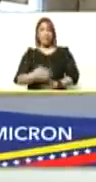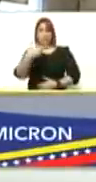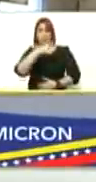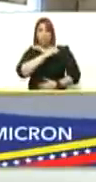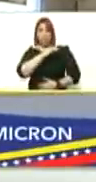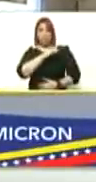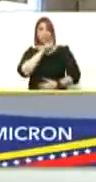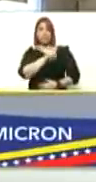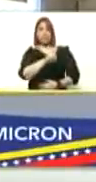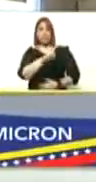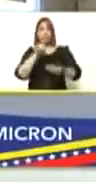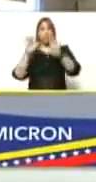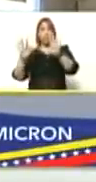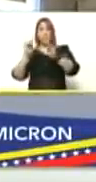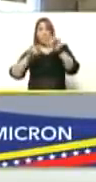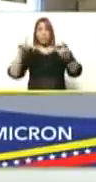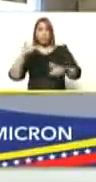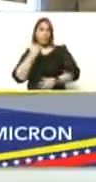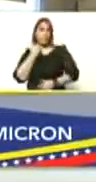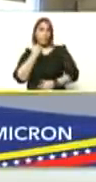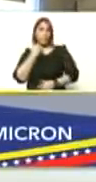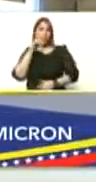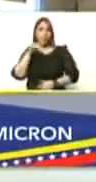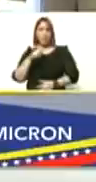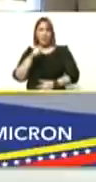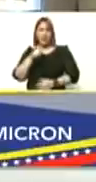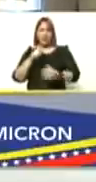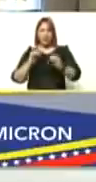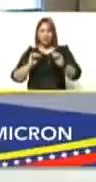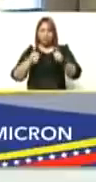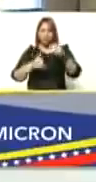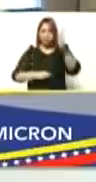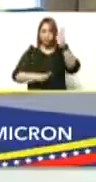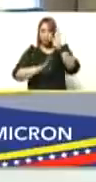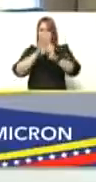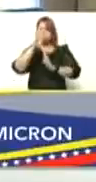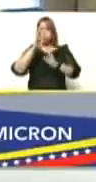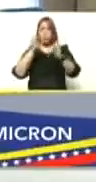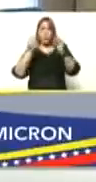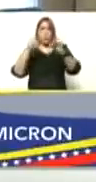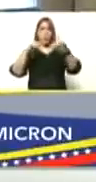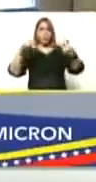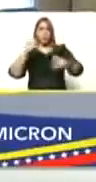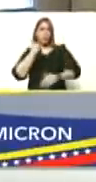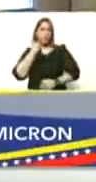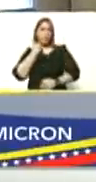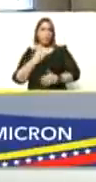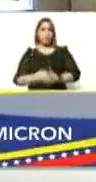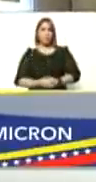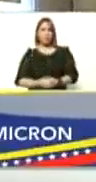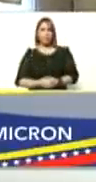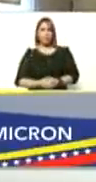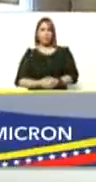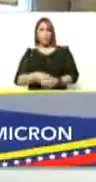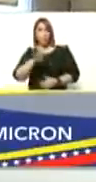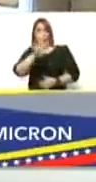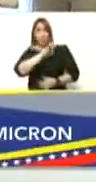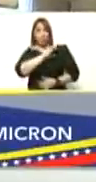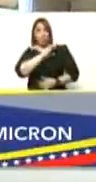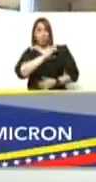enero, 110 casos. Y a partir de ahí comenzó un crecimiento del número de casos. El 4 de